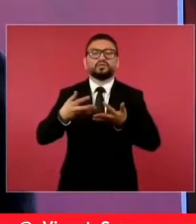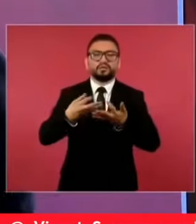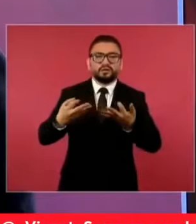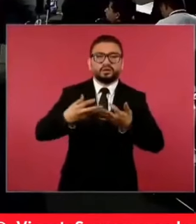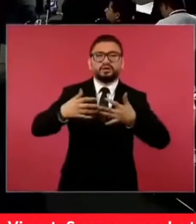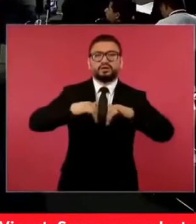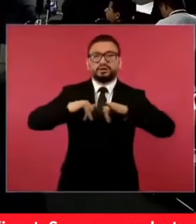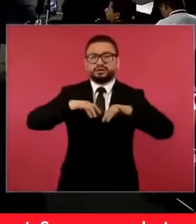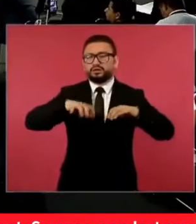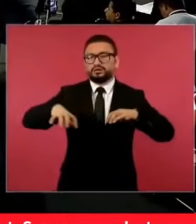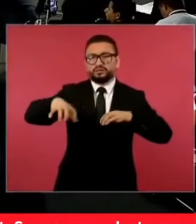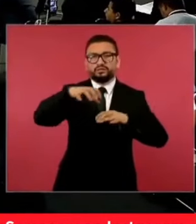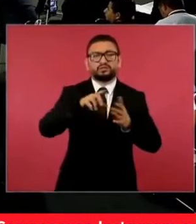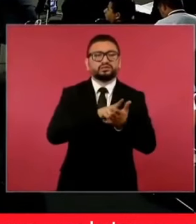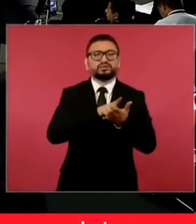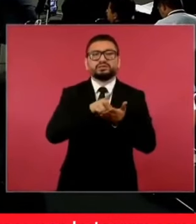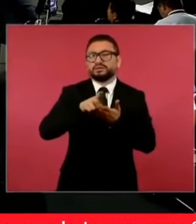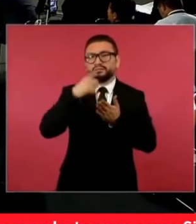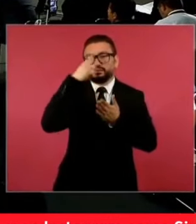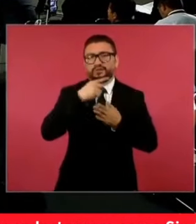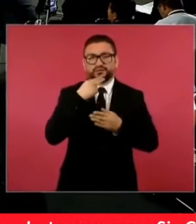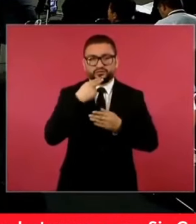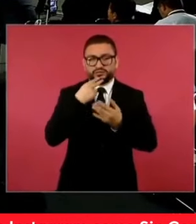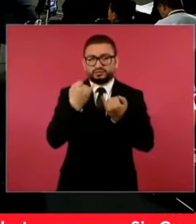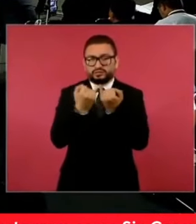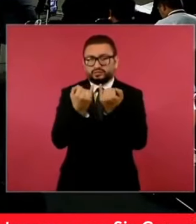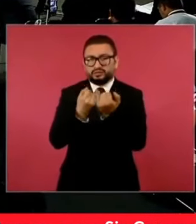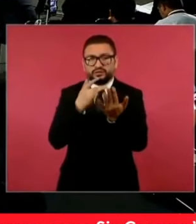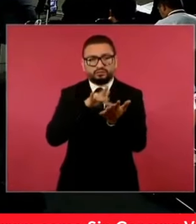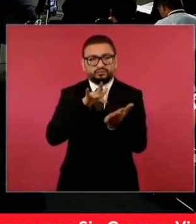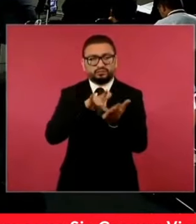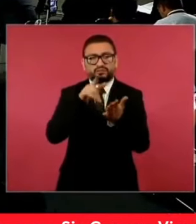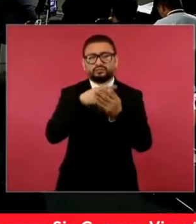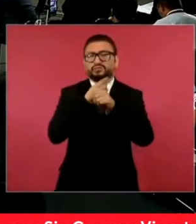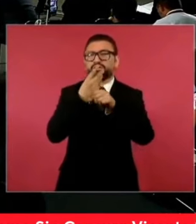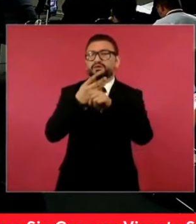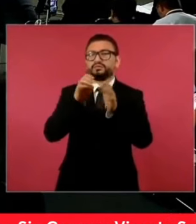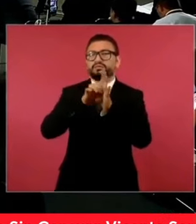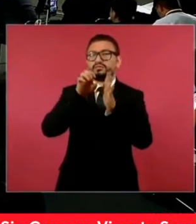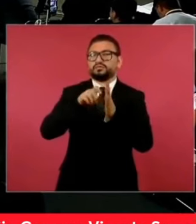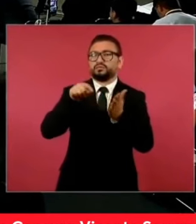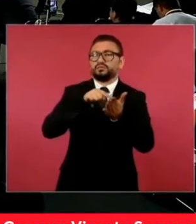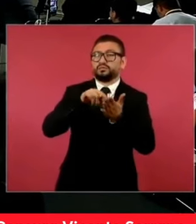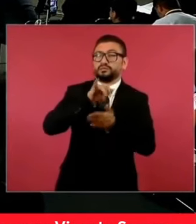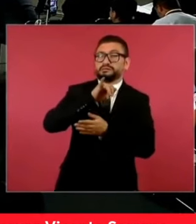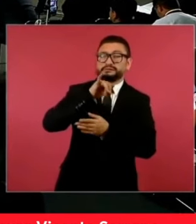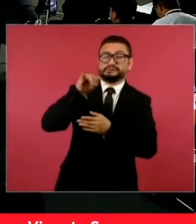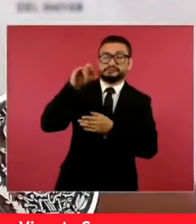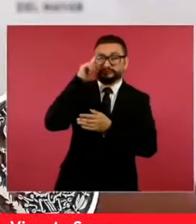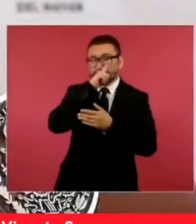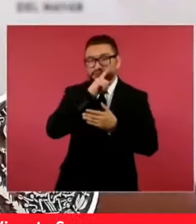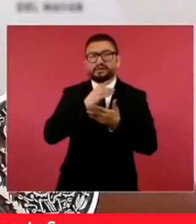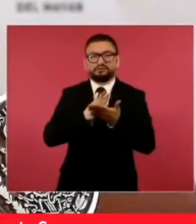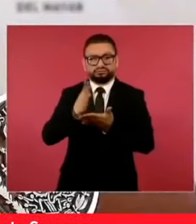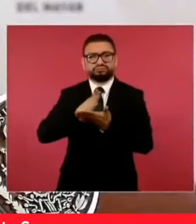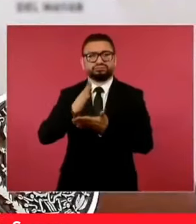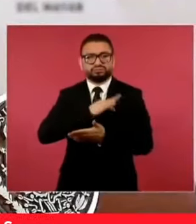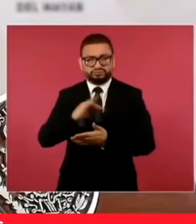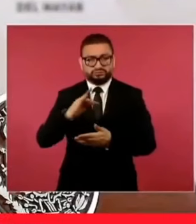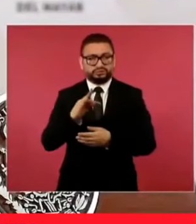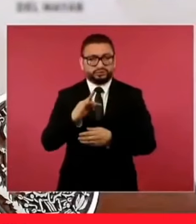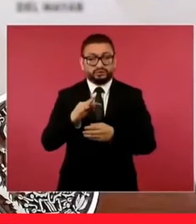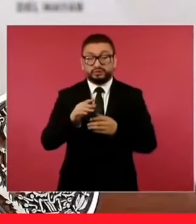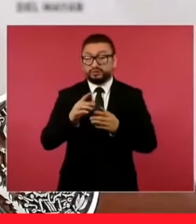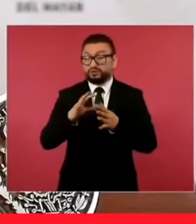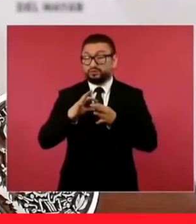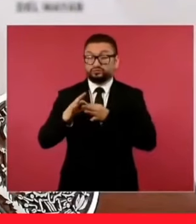vía y en general apoyo logístico para llegar a lugares poco accesibles. Sin la colaboración y coordinación